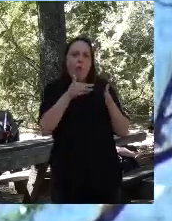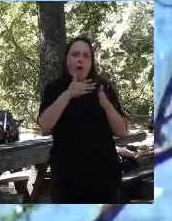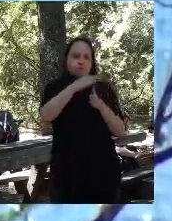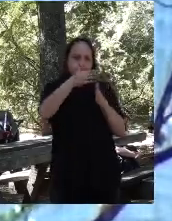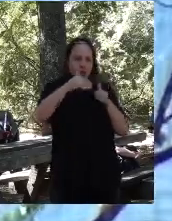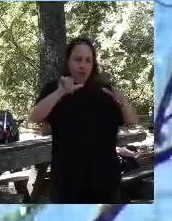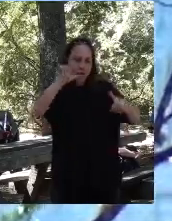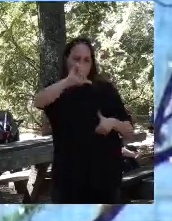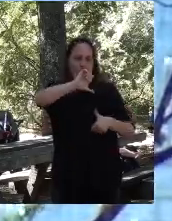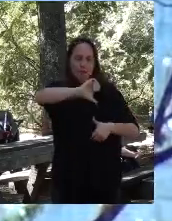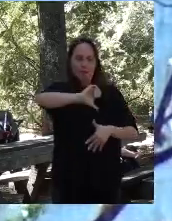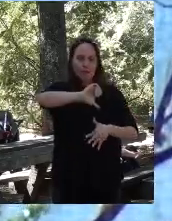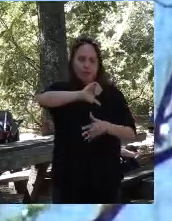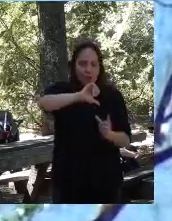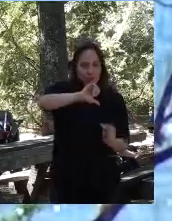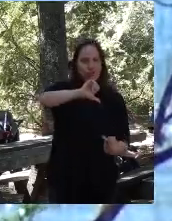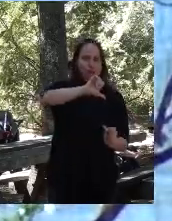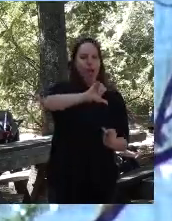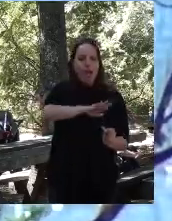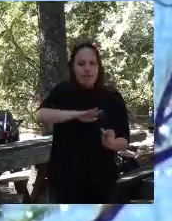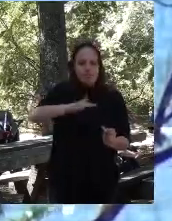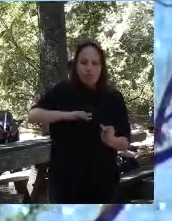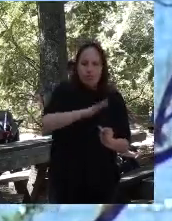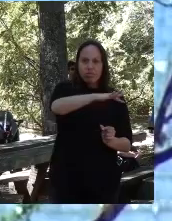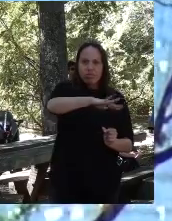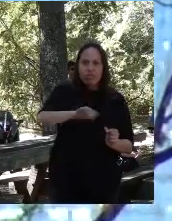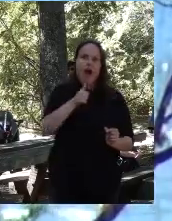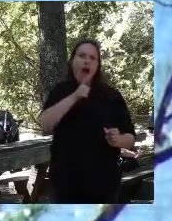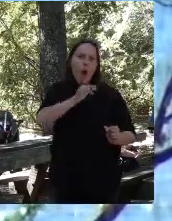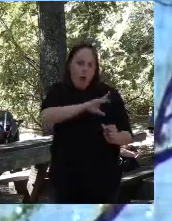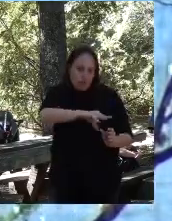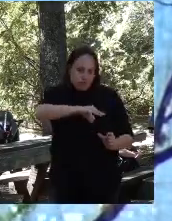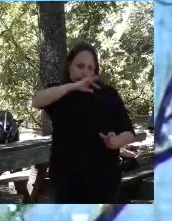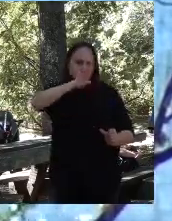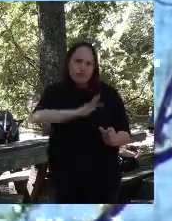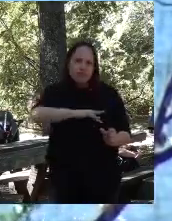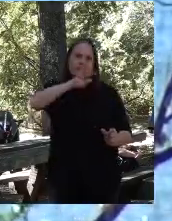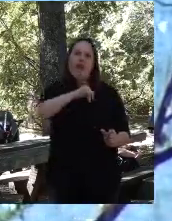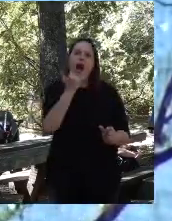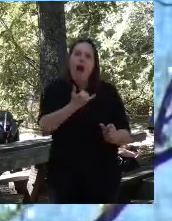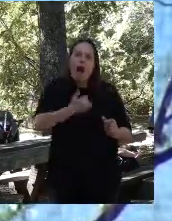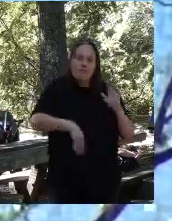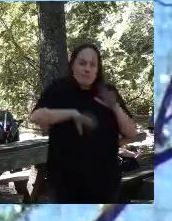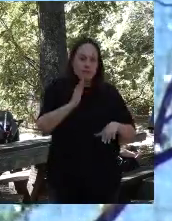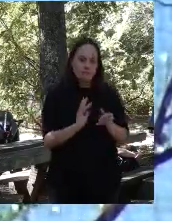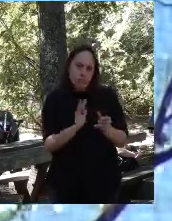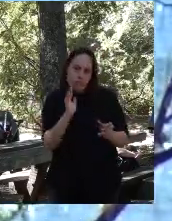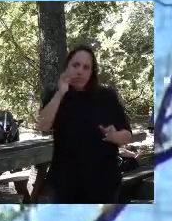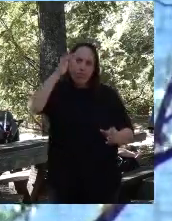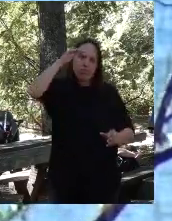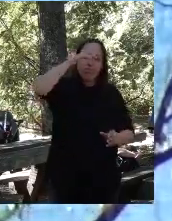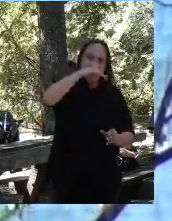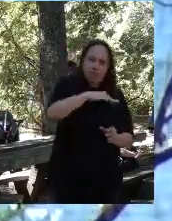que es una de las masas de agua en movimiento más grandes del planeta. Las olas pueden ser